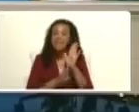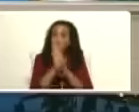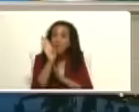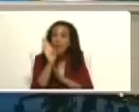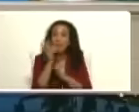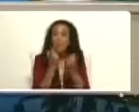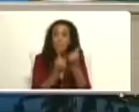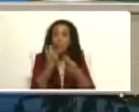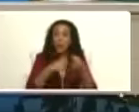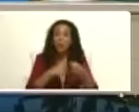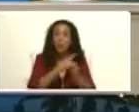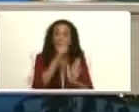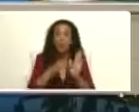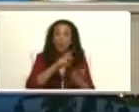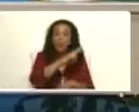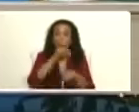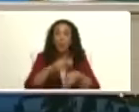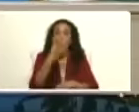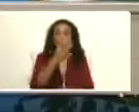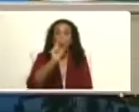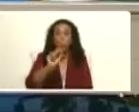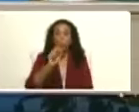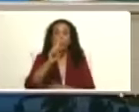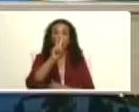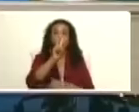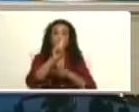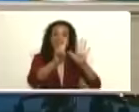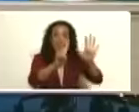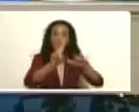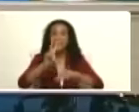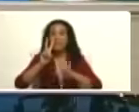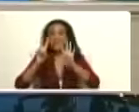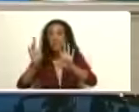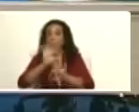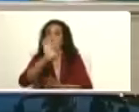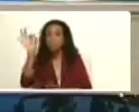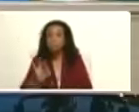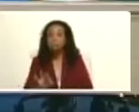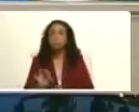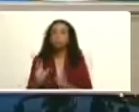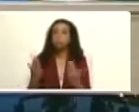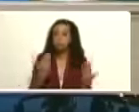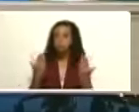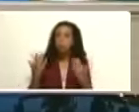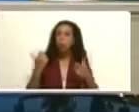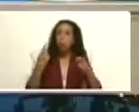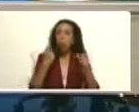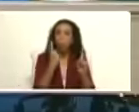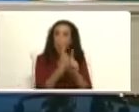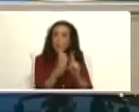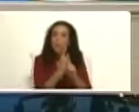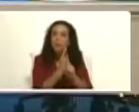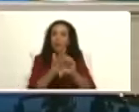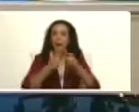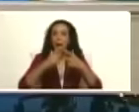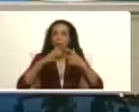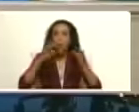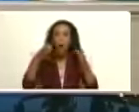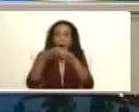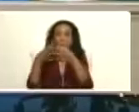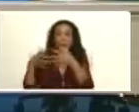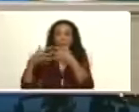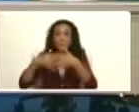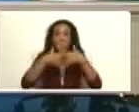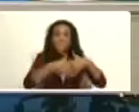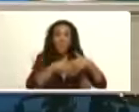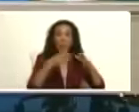Crecimiento del mercado total nacional, 4.77%. Es un mercado fuerte que hay. De hecho, las grandes cadenas hoy por hoy